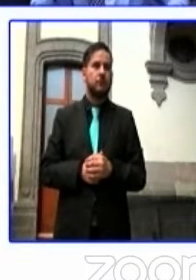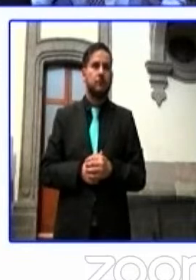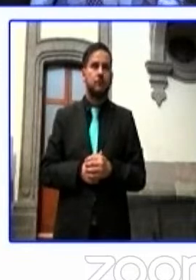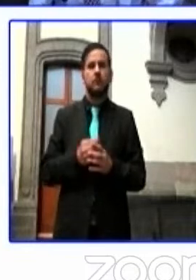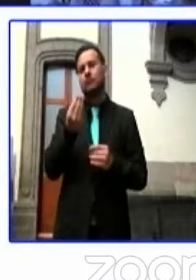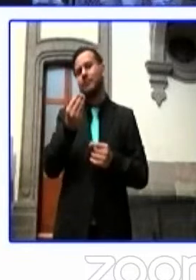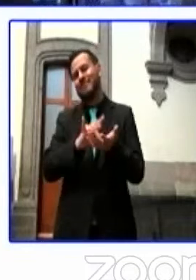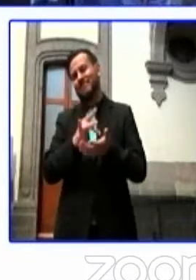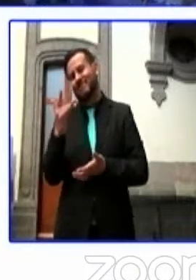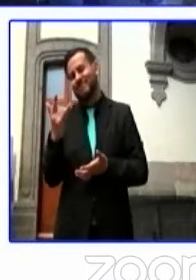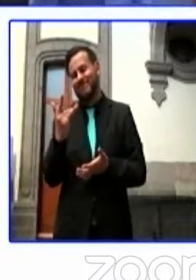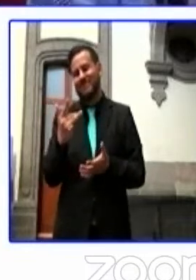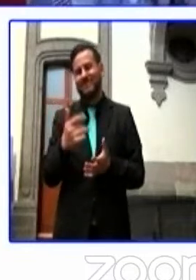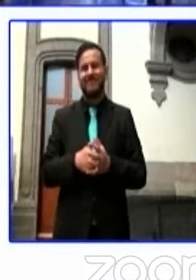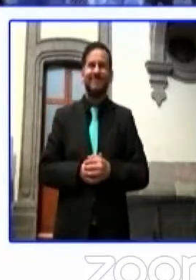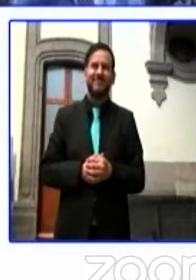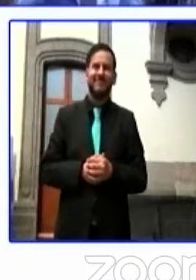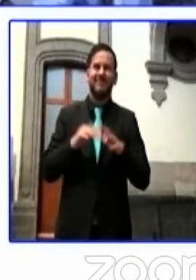Muchísimas gracias.